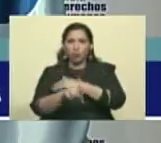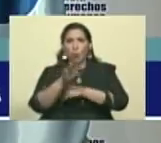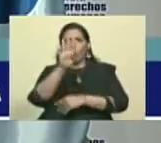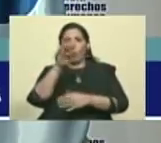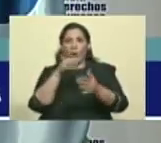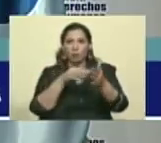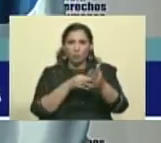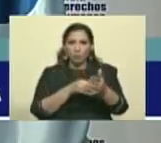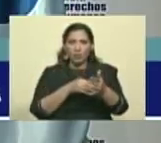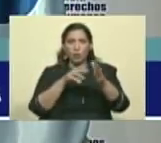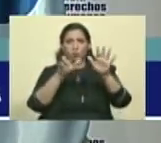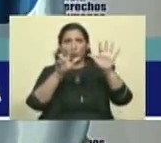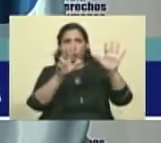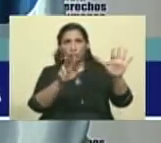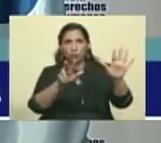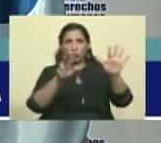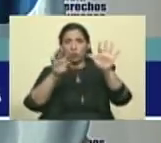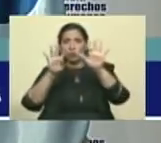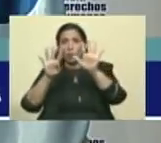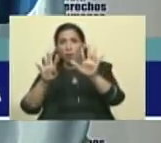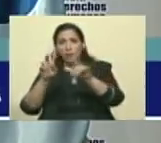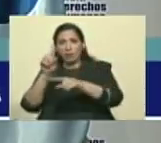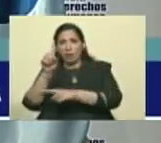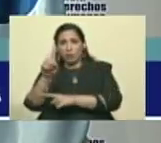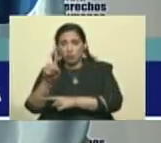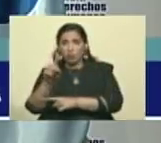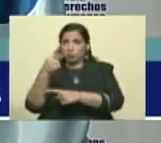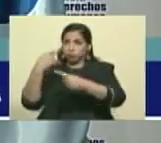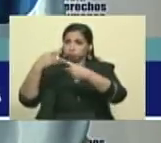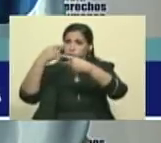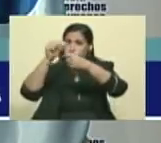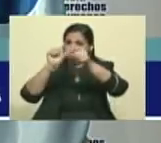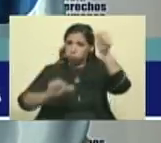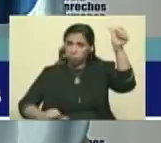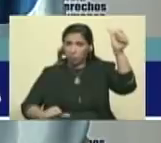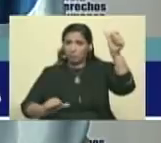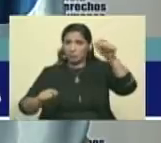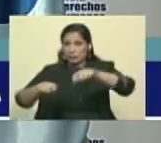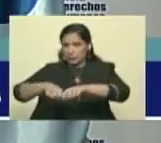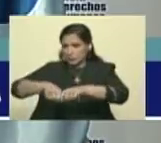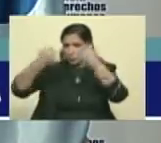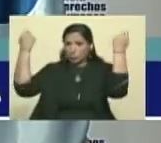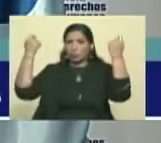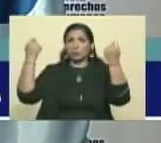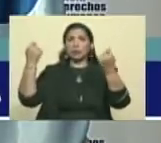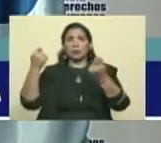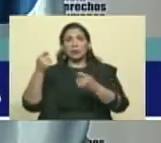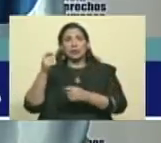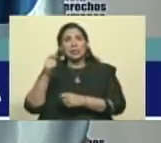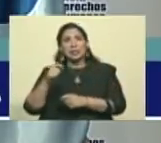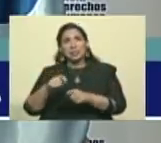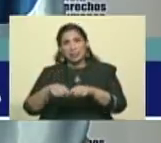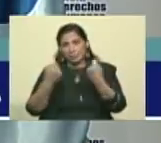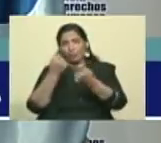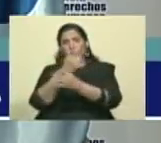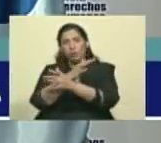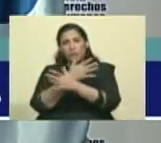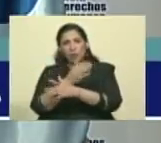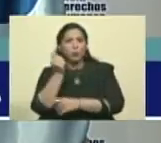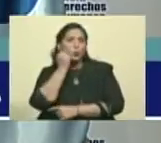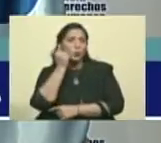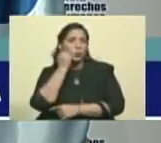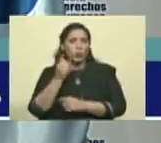4.891 casos por abuso sexual. Esto debe llamar la atención de la sociedad venezolana.